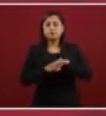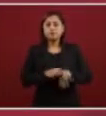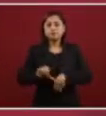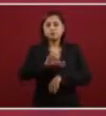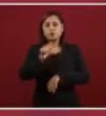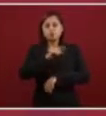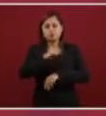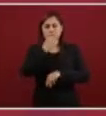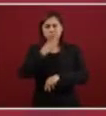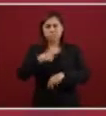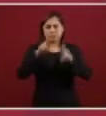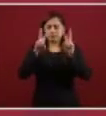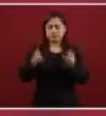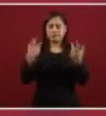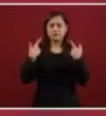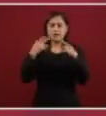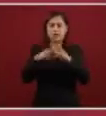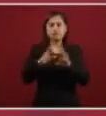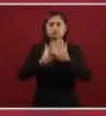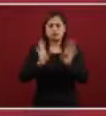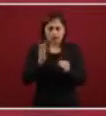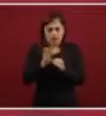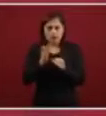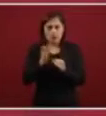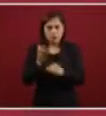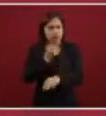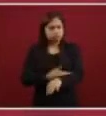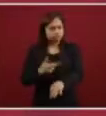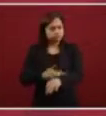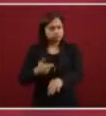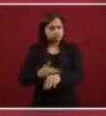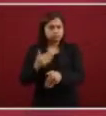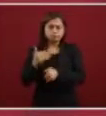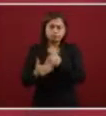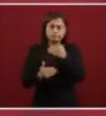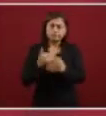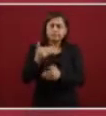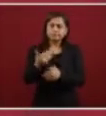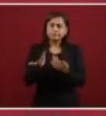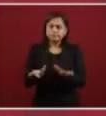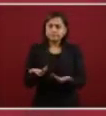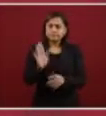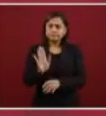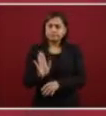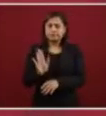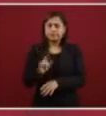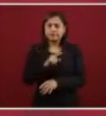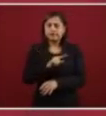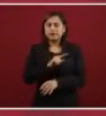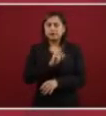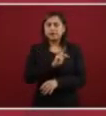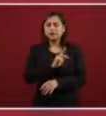maestros se está atendiendo es un asunto parecido al que expuse